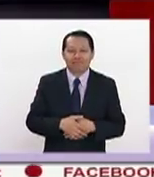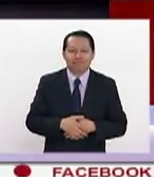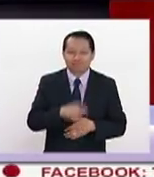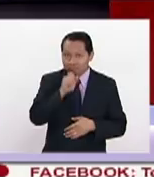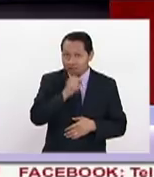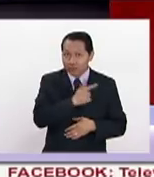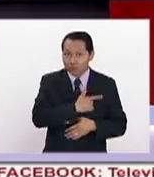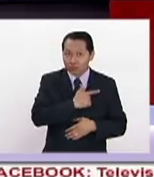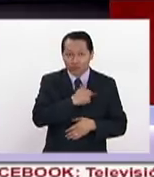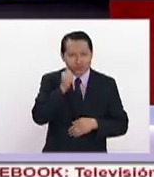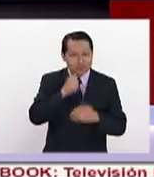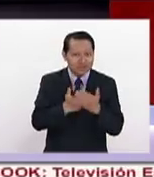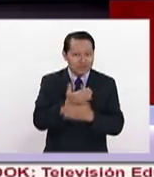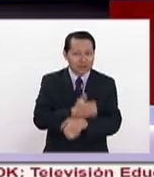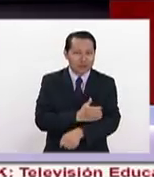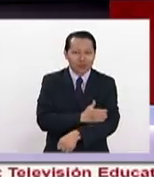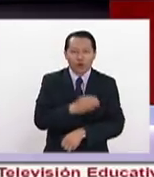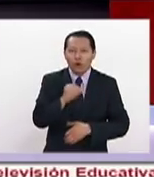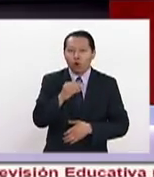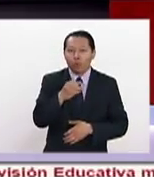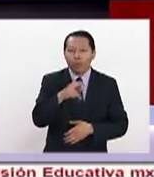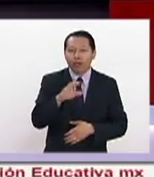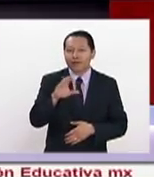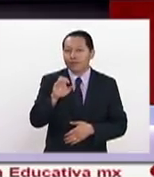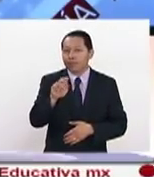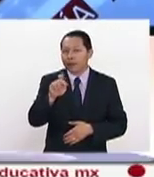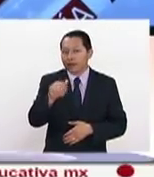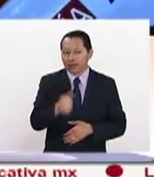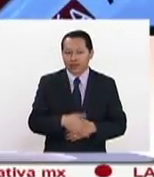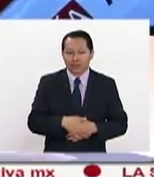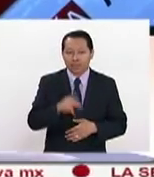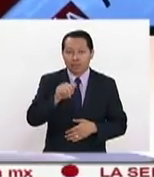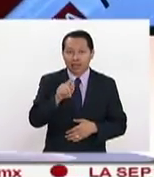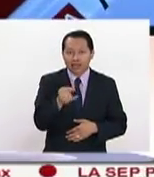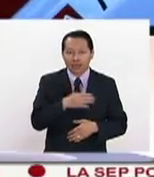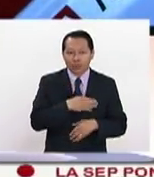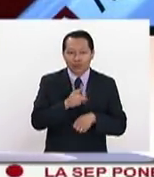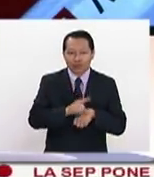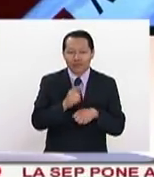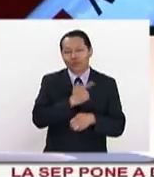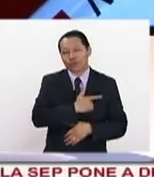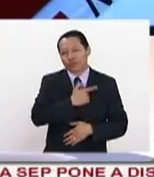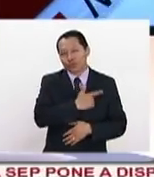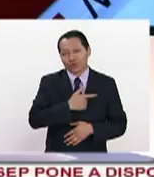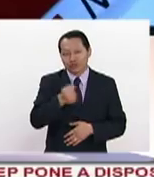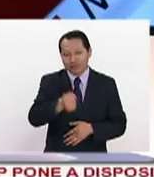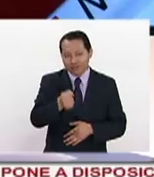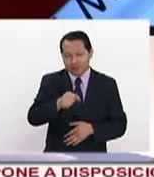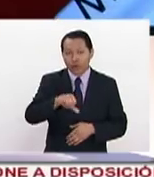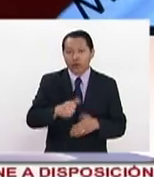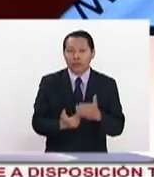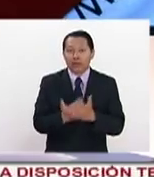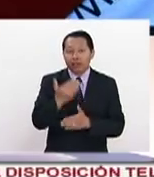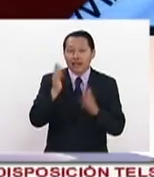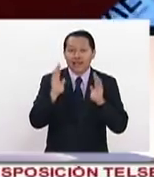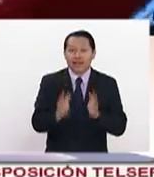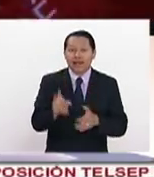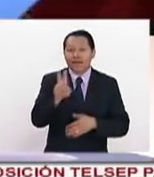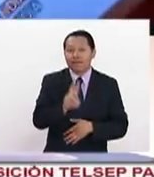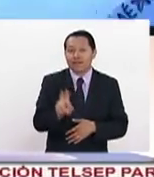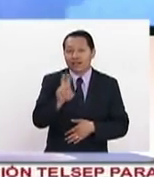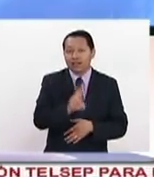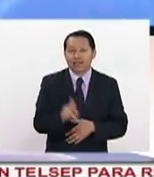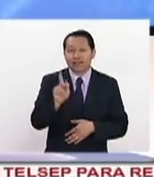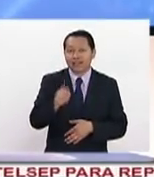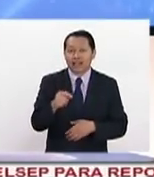saludo con gusto, como cada mañana, a mi compañero Omar Cepeda. Omar. Pati, muy buenos días, es un placer saludarte esta mañana ya de viernes, cerramos